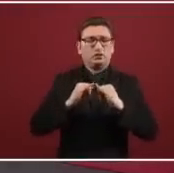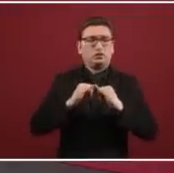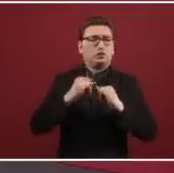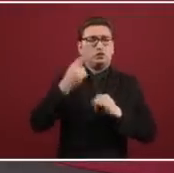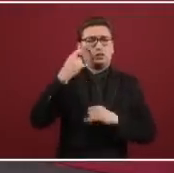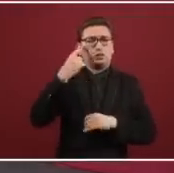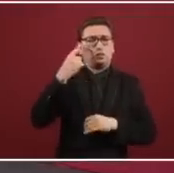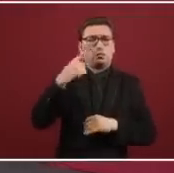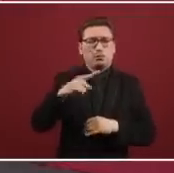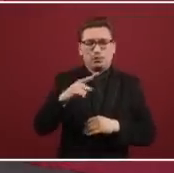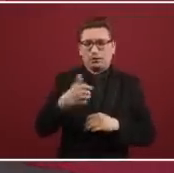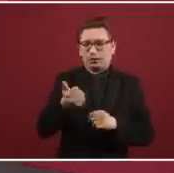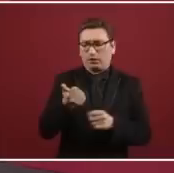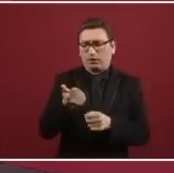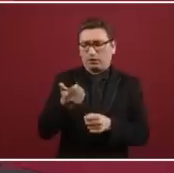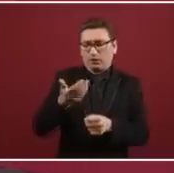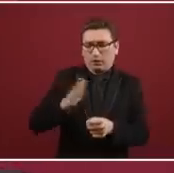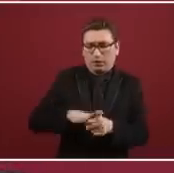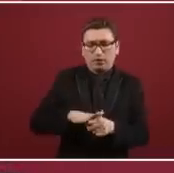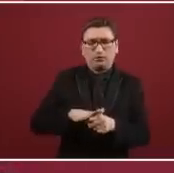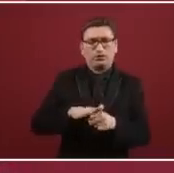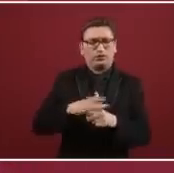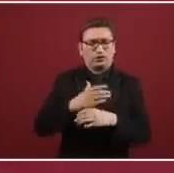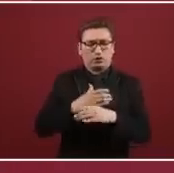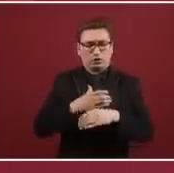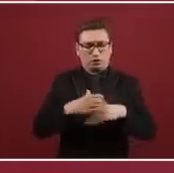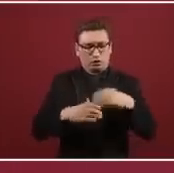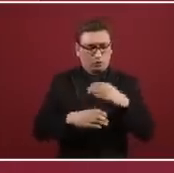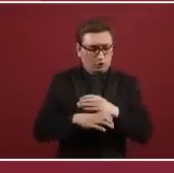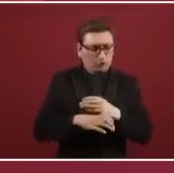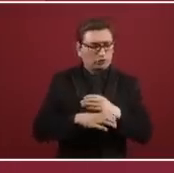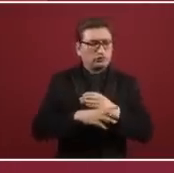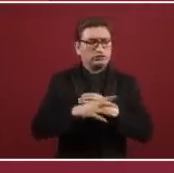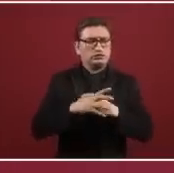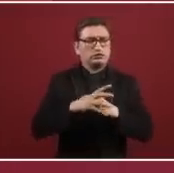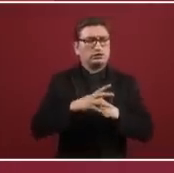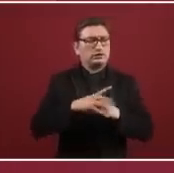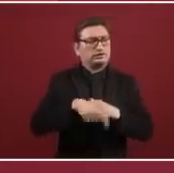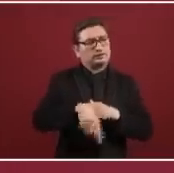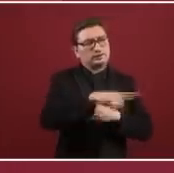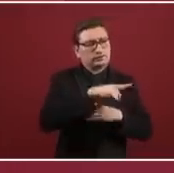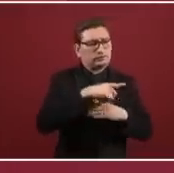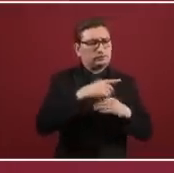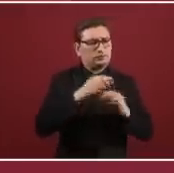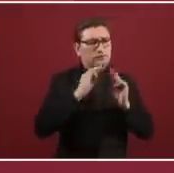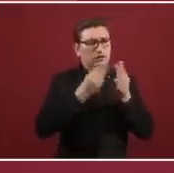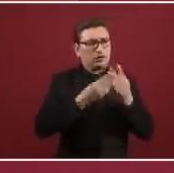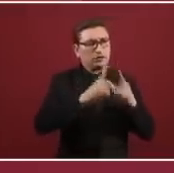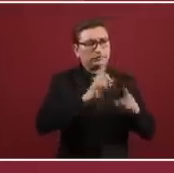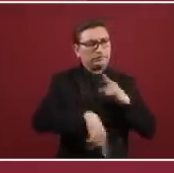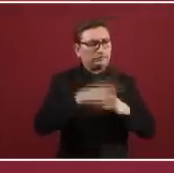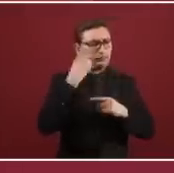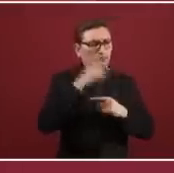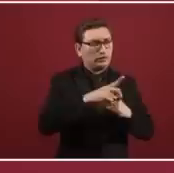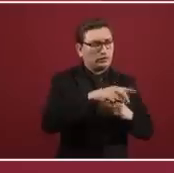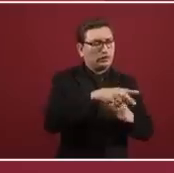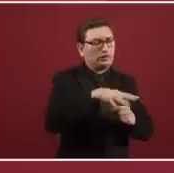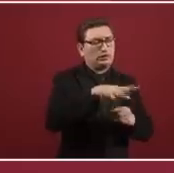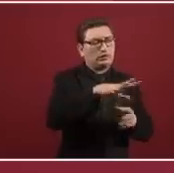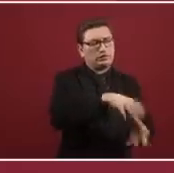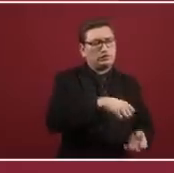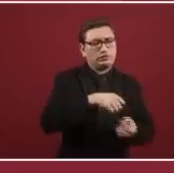para administrar bienes confiscados, de